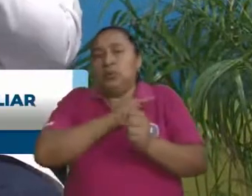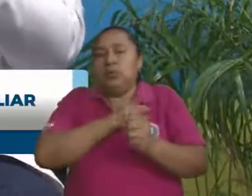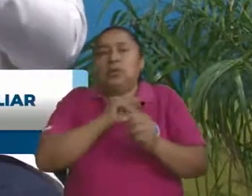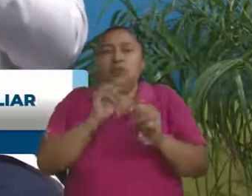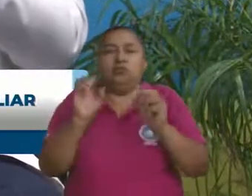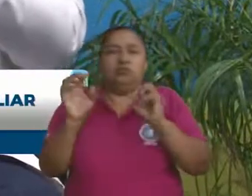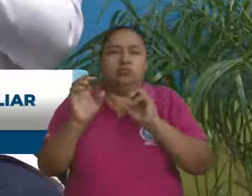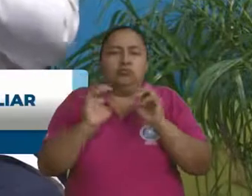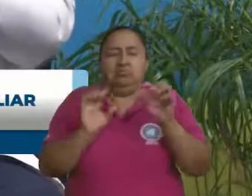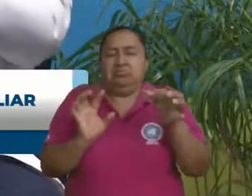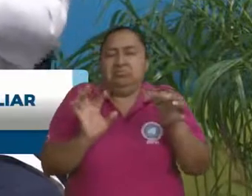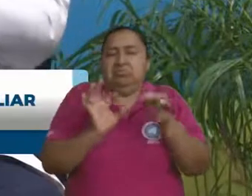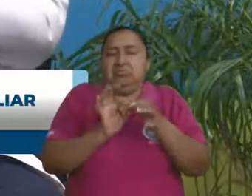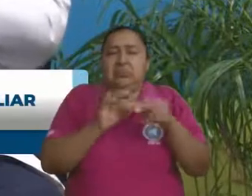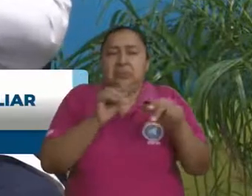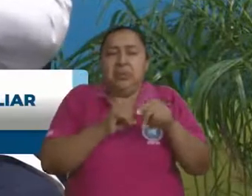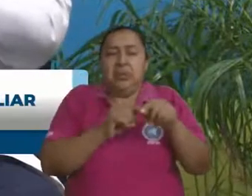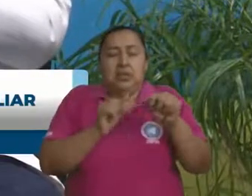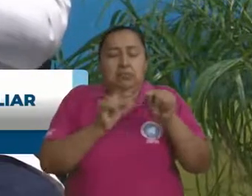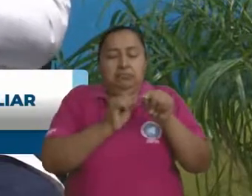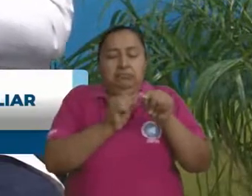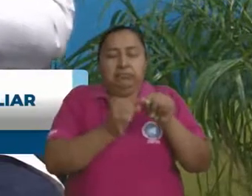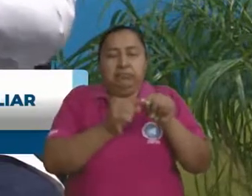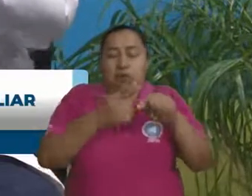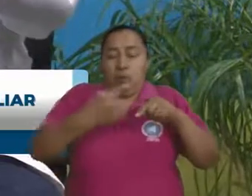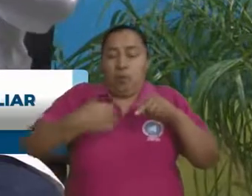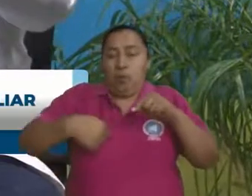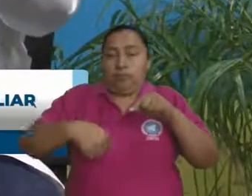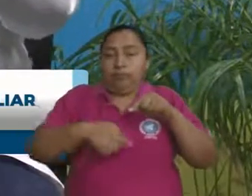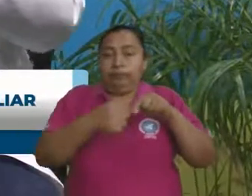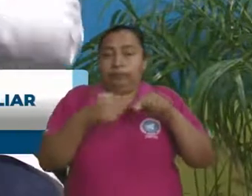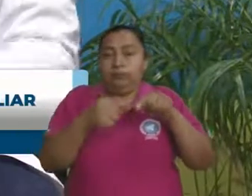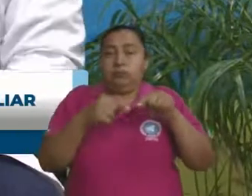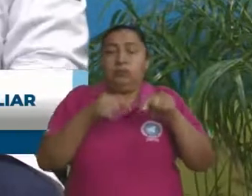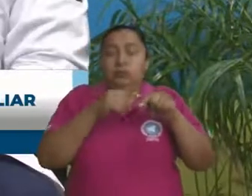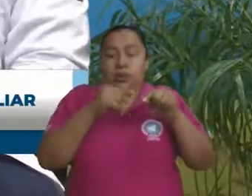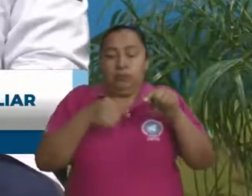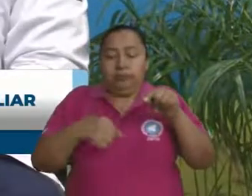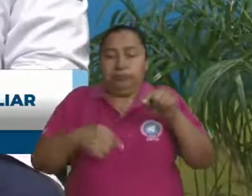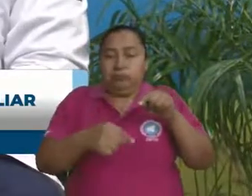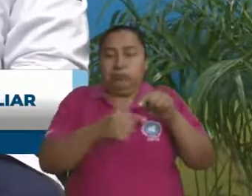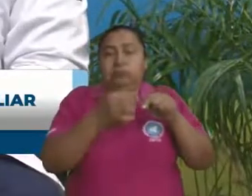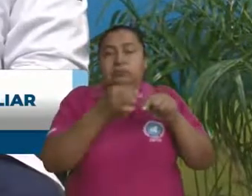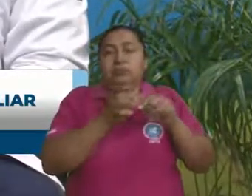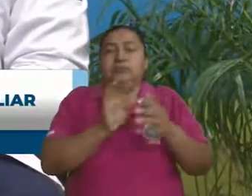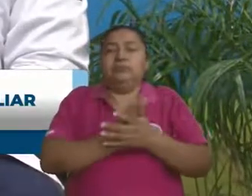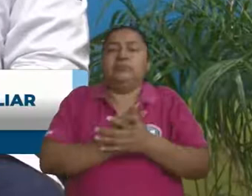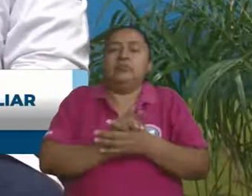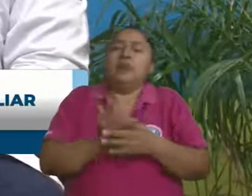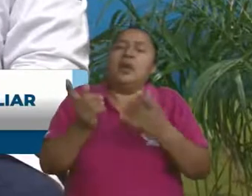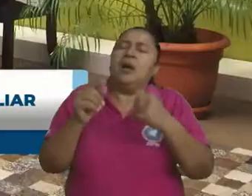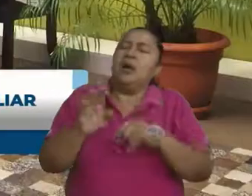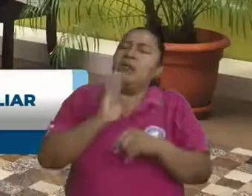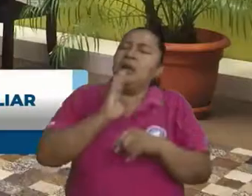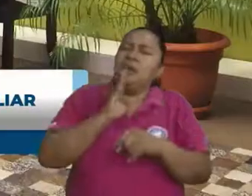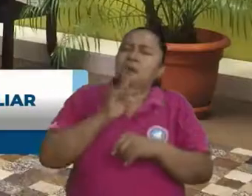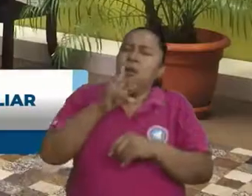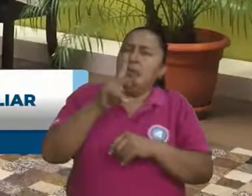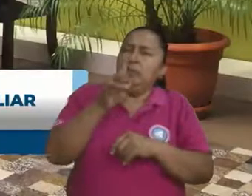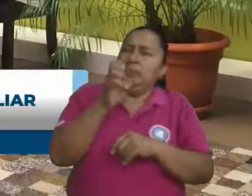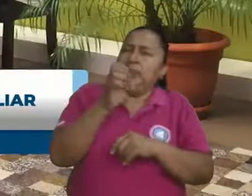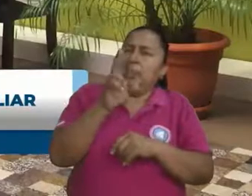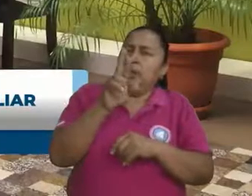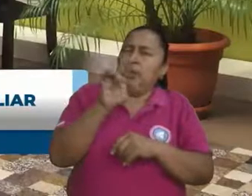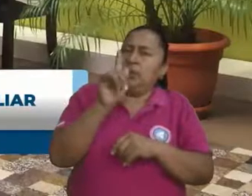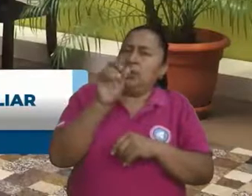comunicación anormal entre el intestino o parte del intestino con la misma vesícula biliar. Hablando de la peritonitis, eso ya es una